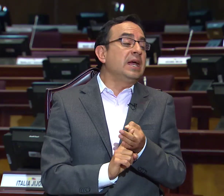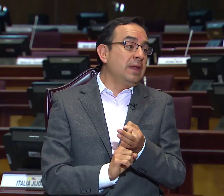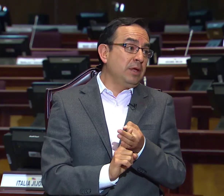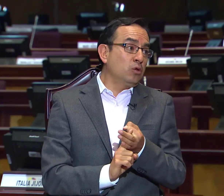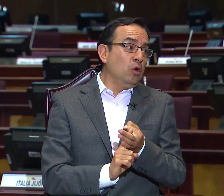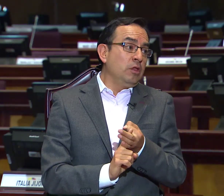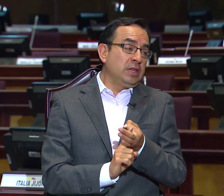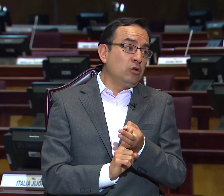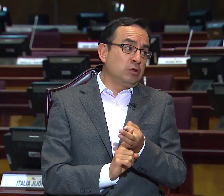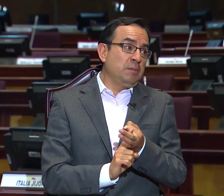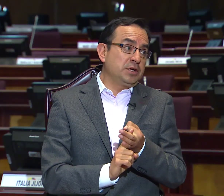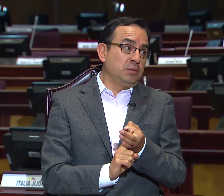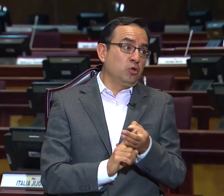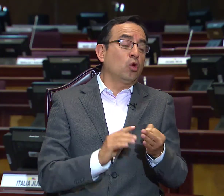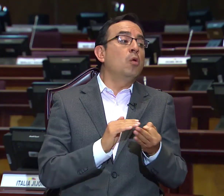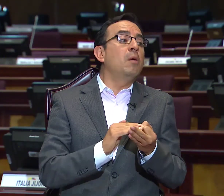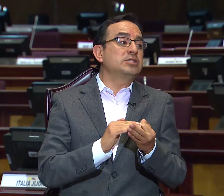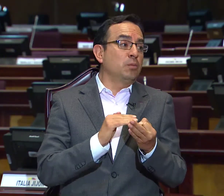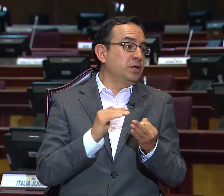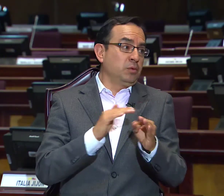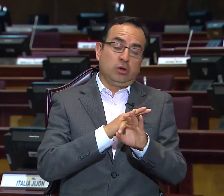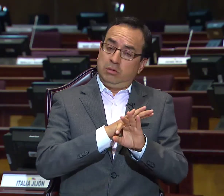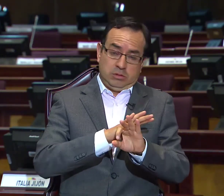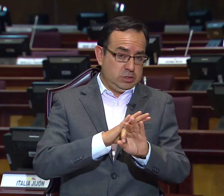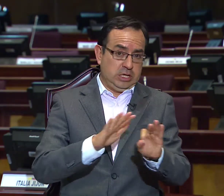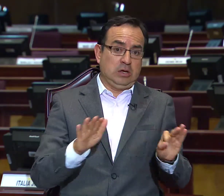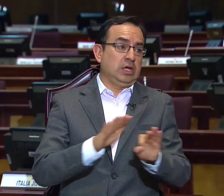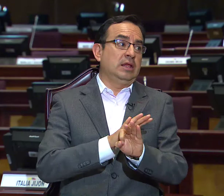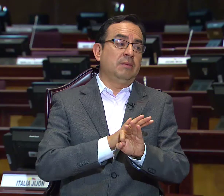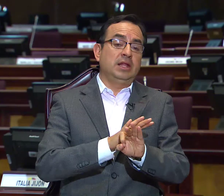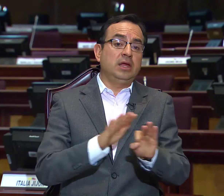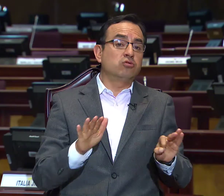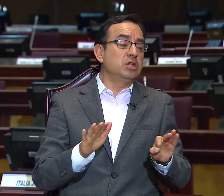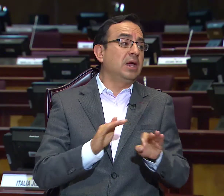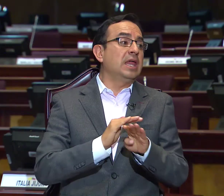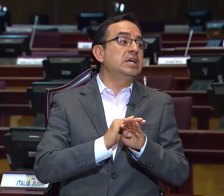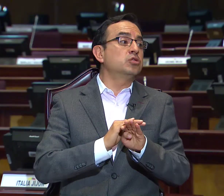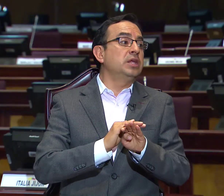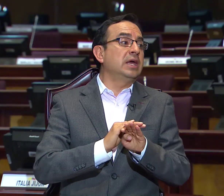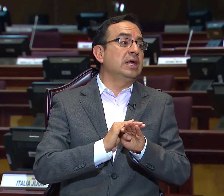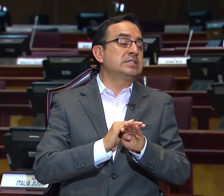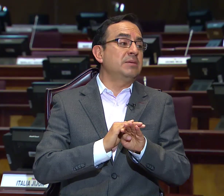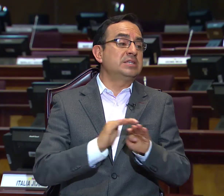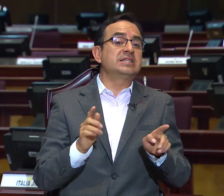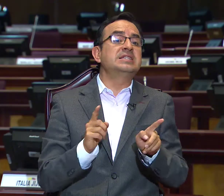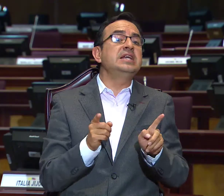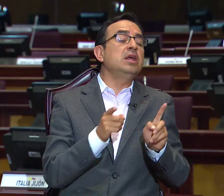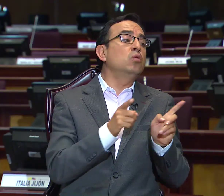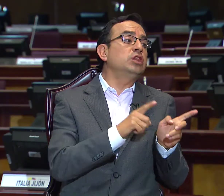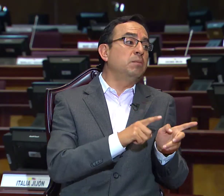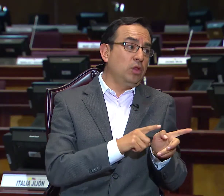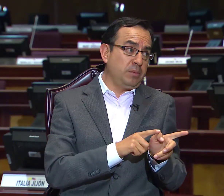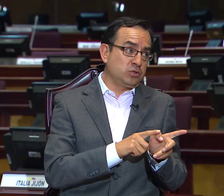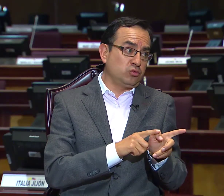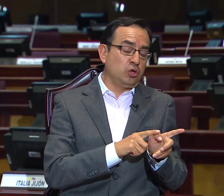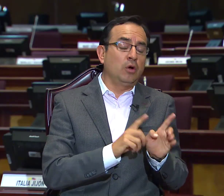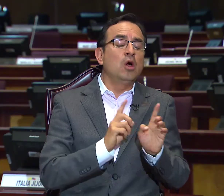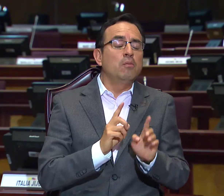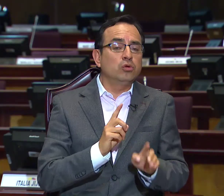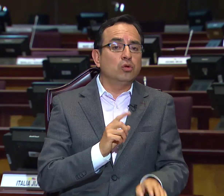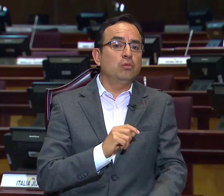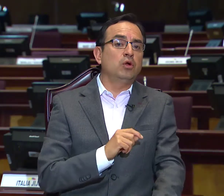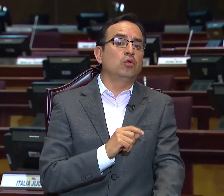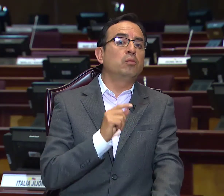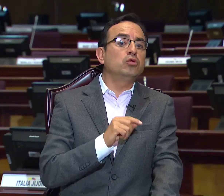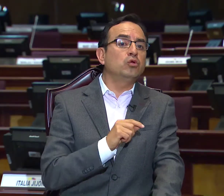el incremento de lo del patrimonio como básicamente casi de manera injustificada eso tiene que establecerse sin ningún tipo de presunción